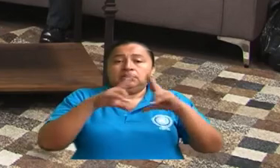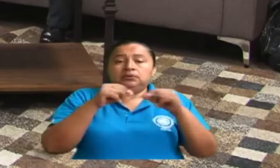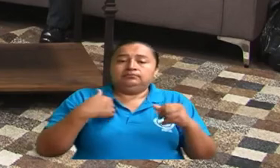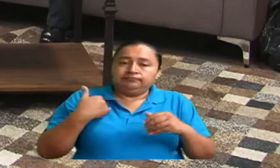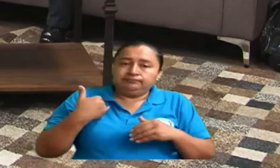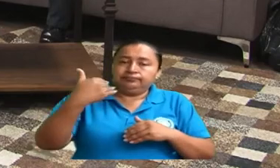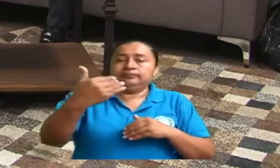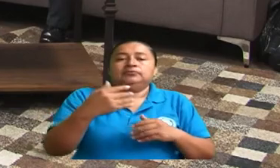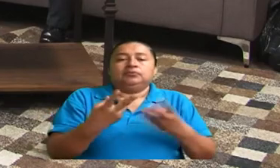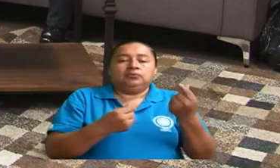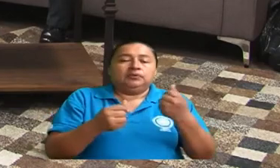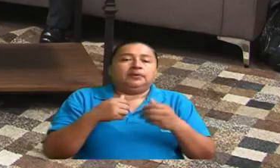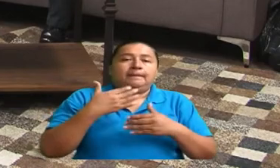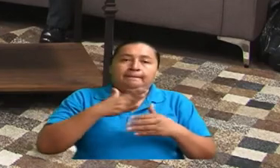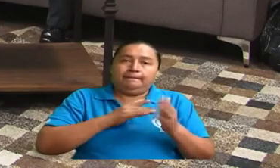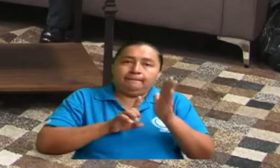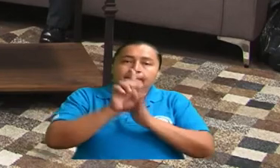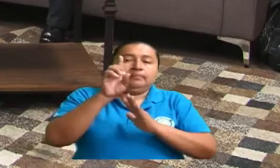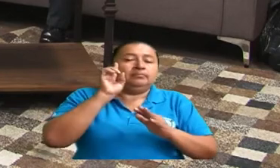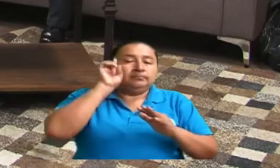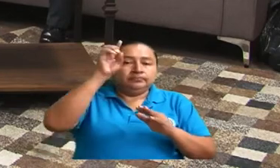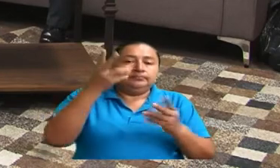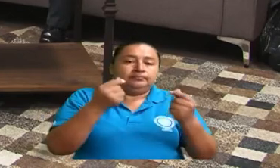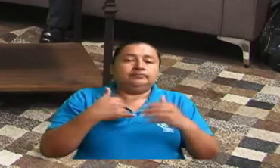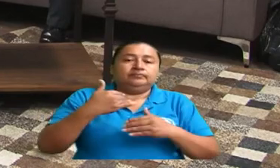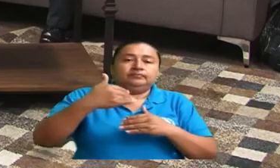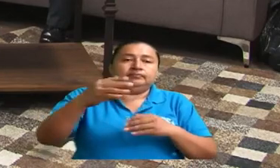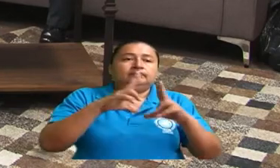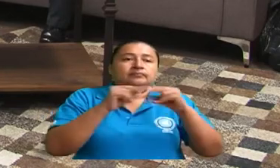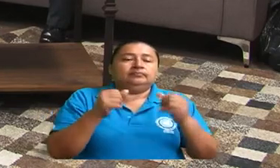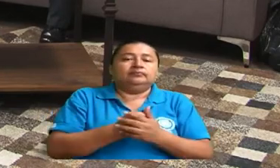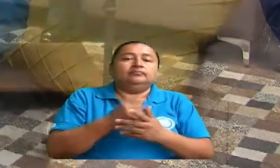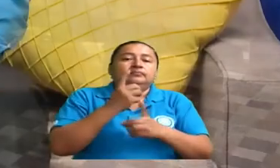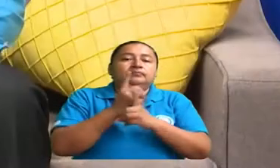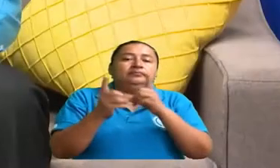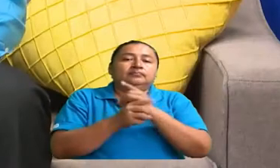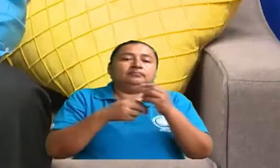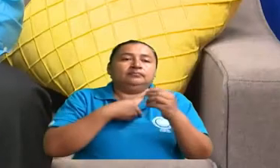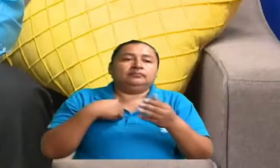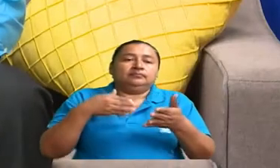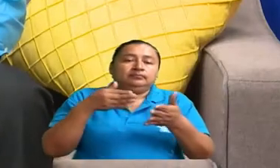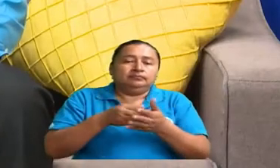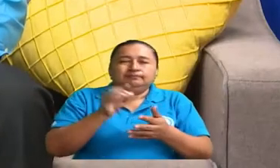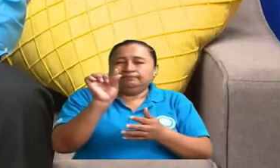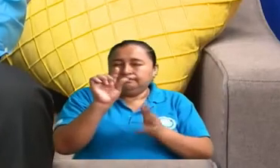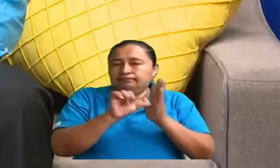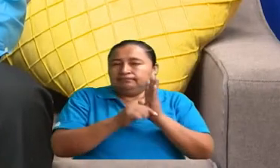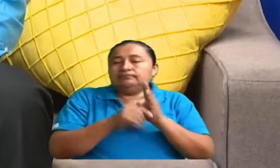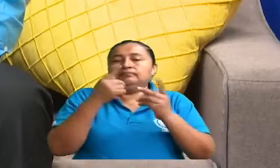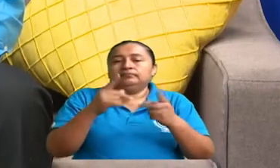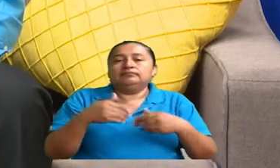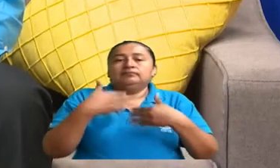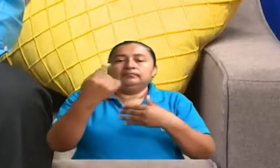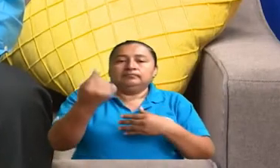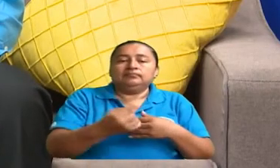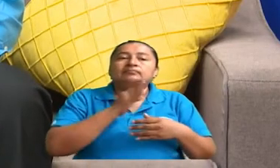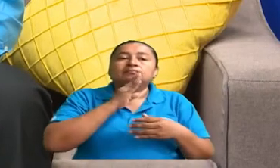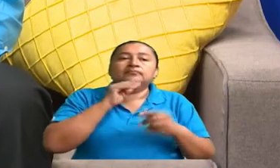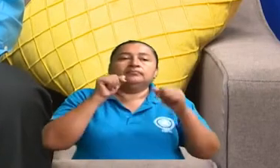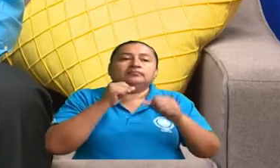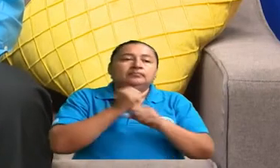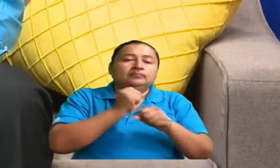esta economía, ¿verdad? Y sacar adelante este país. Compañero, a mí tenemos que hacer una pausa breve, pero al volver también quisiera que nos hable de